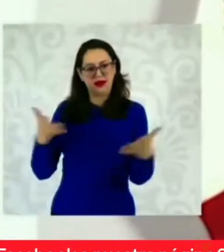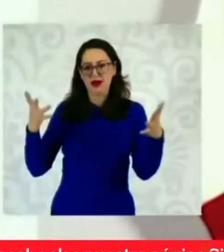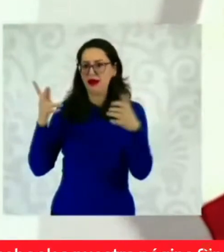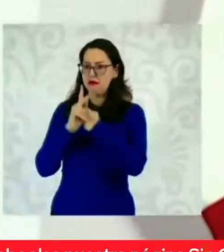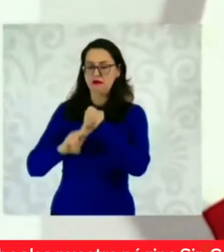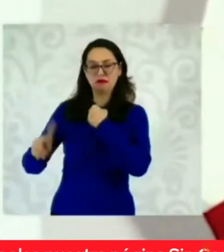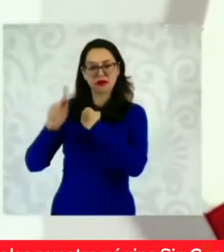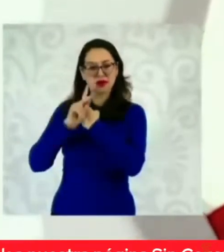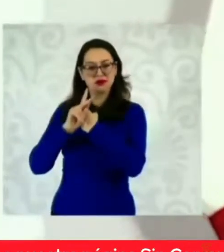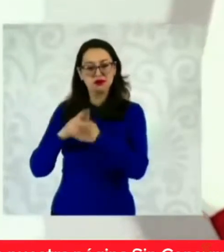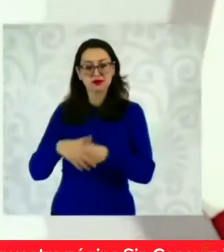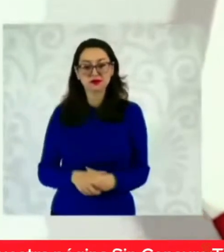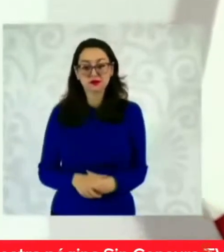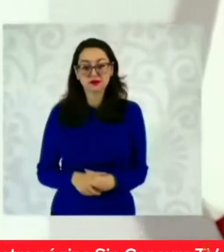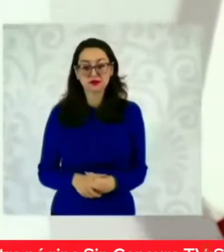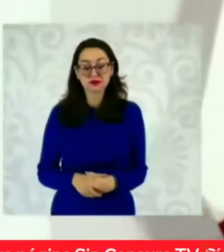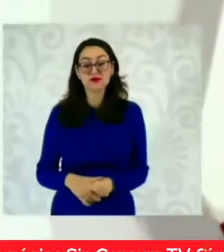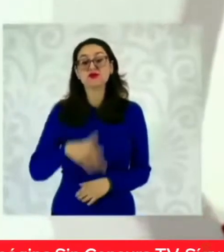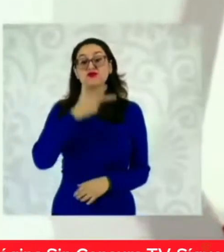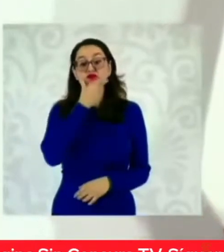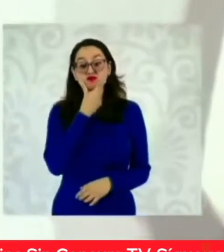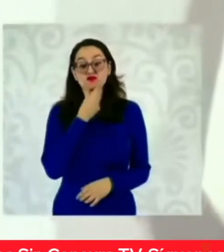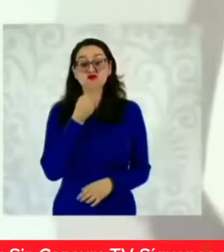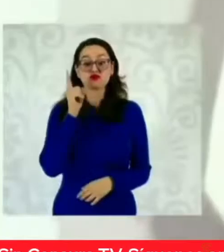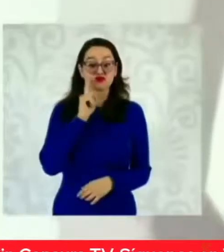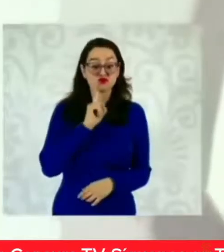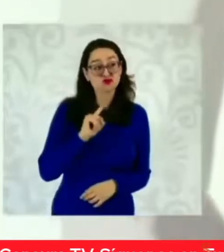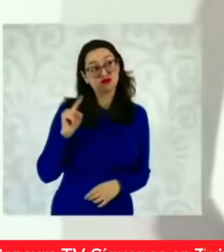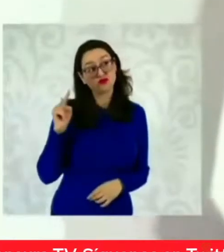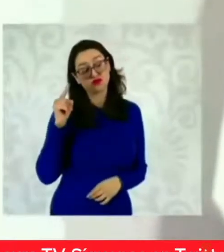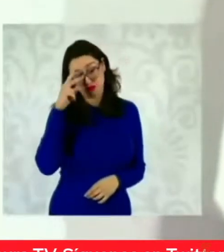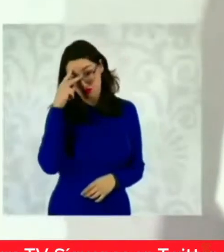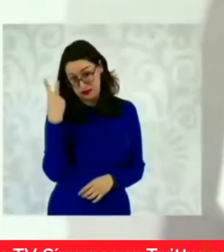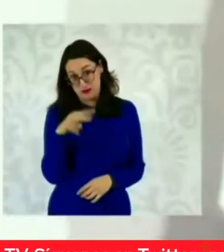Ahora, las y los mexicanos en Estados Unidos